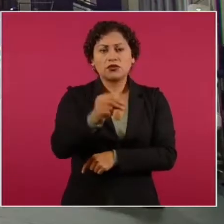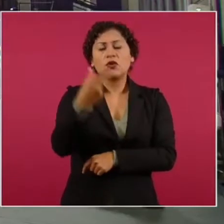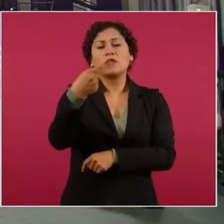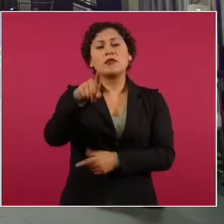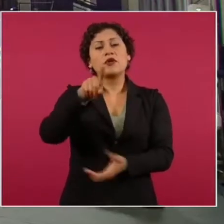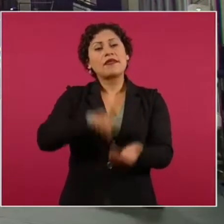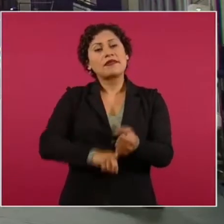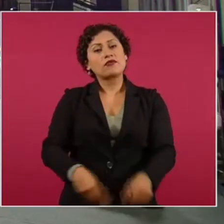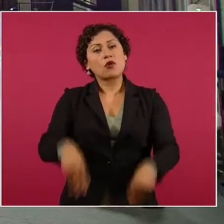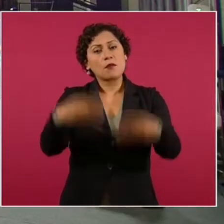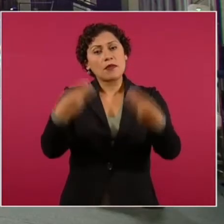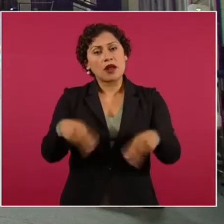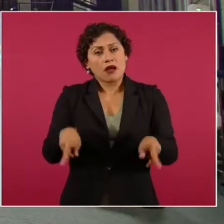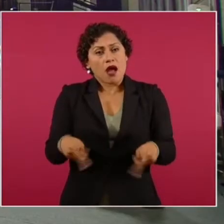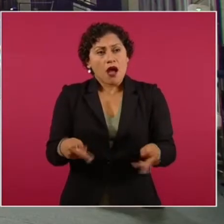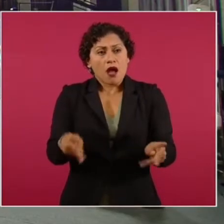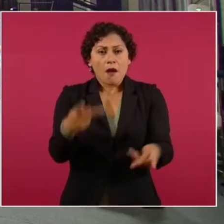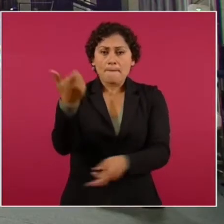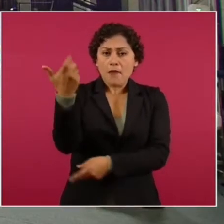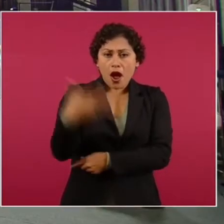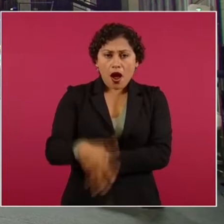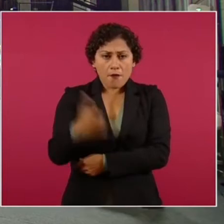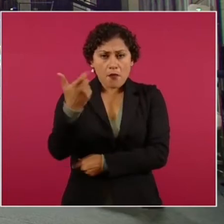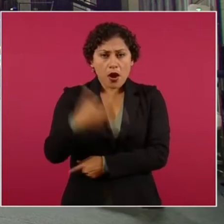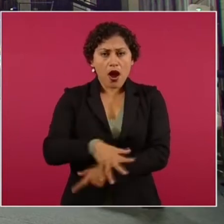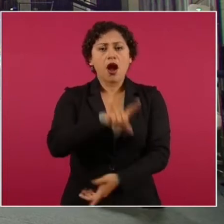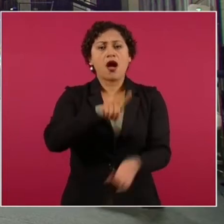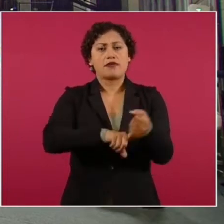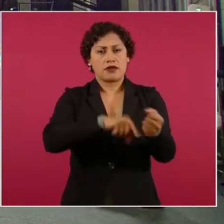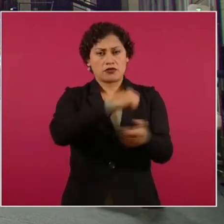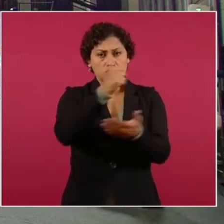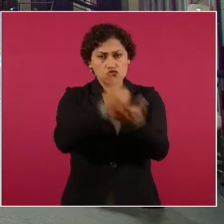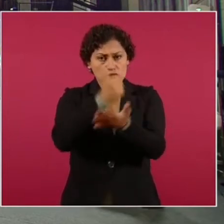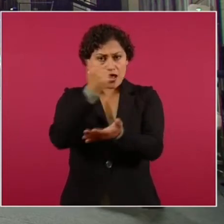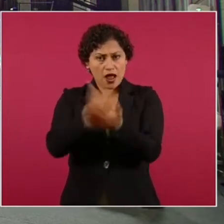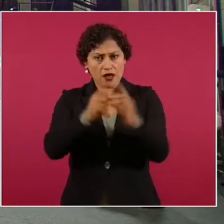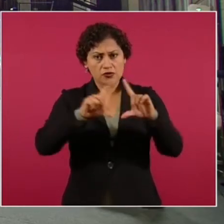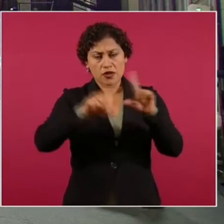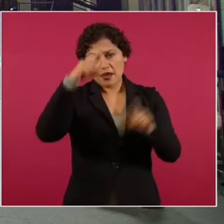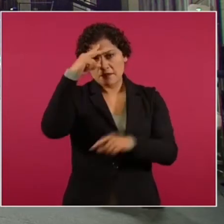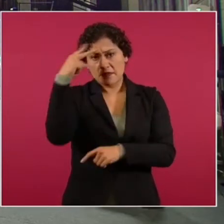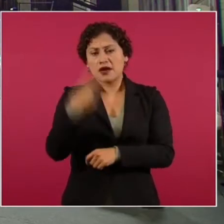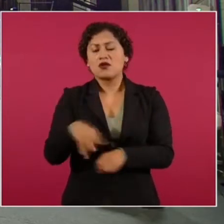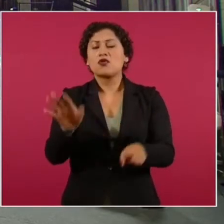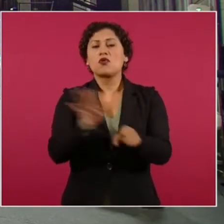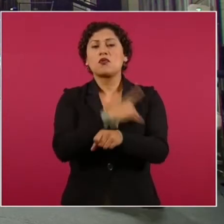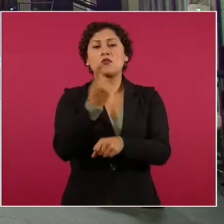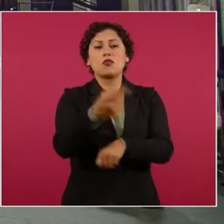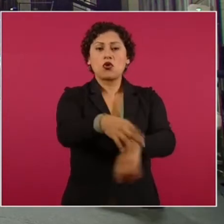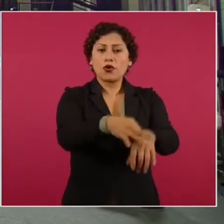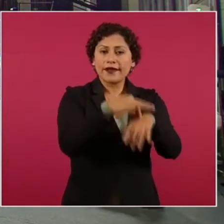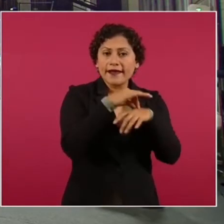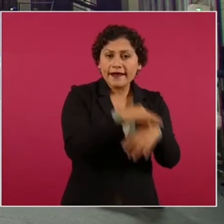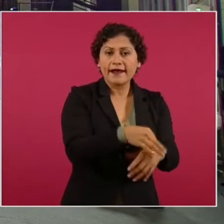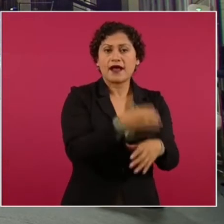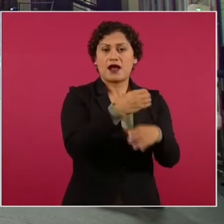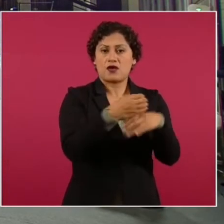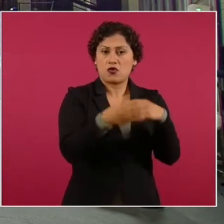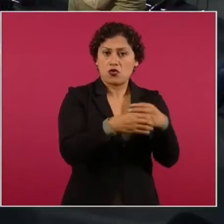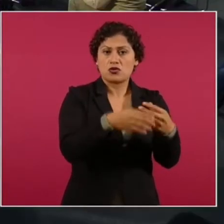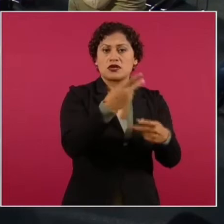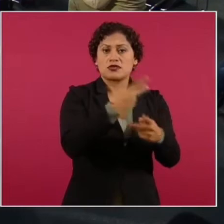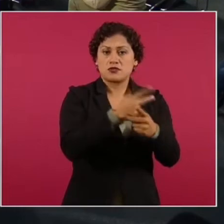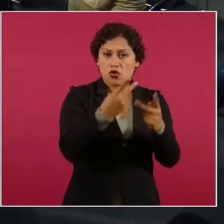aquí en la ciudad o en diferentes ciudades de México porque son de contrabando y no tienen calidad, o son algunos de desecho en